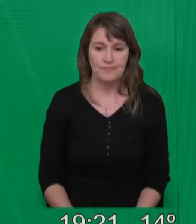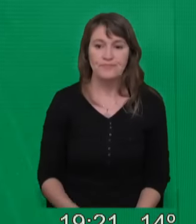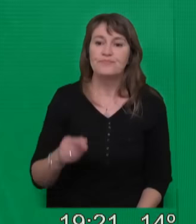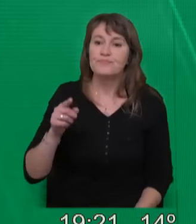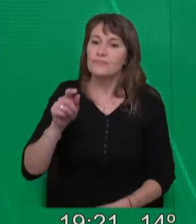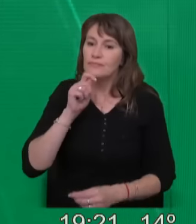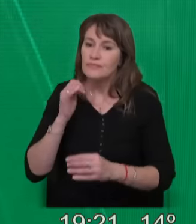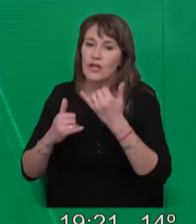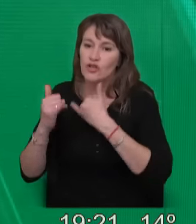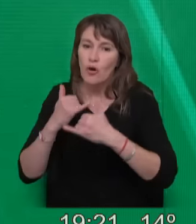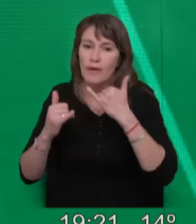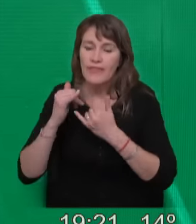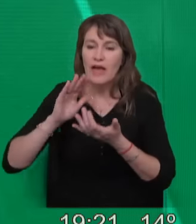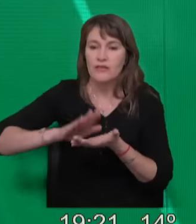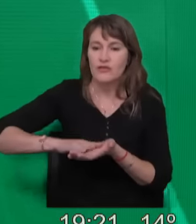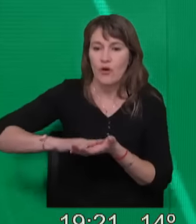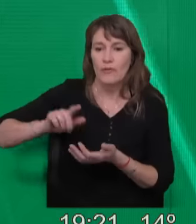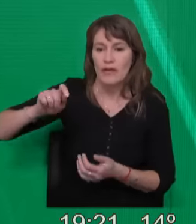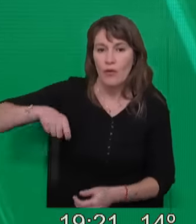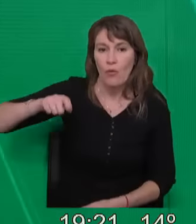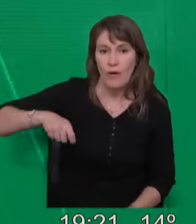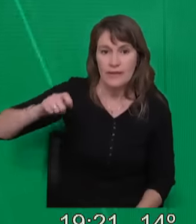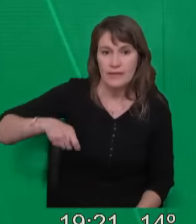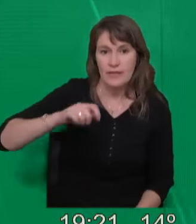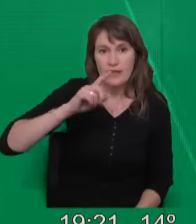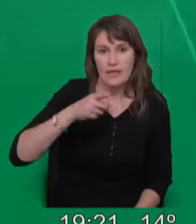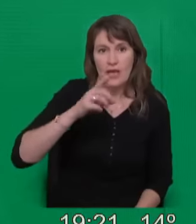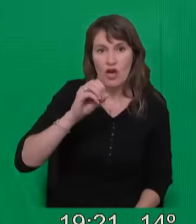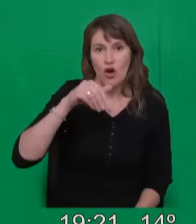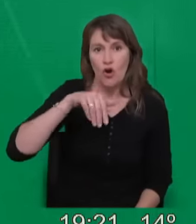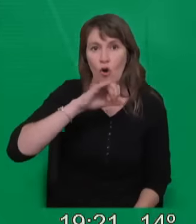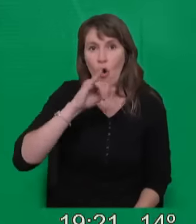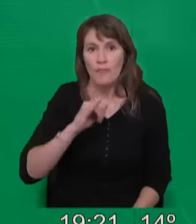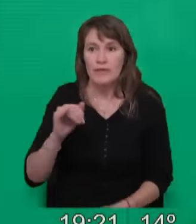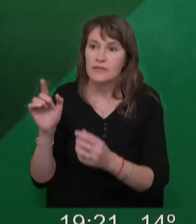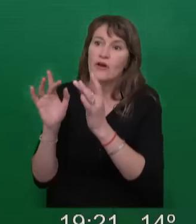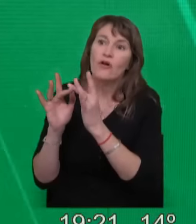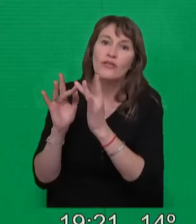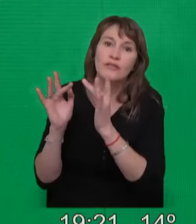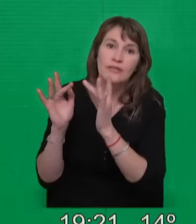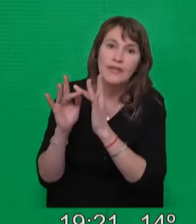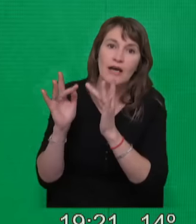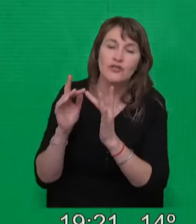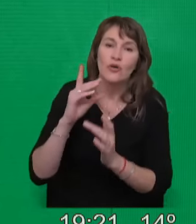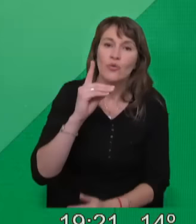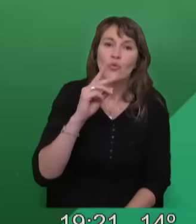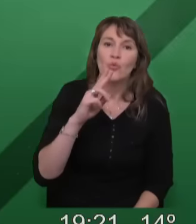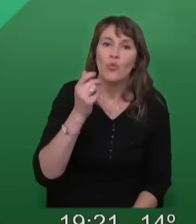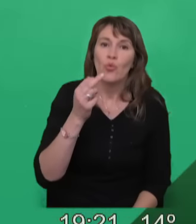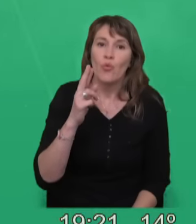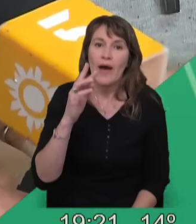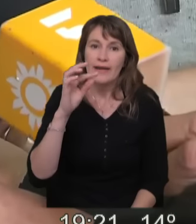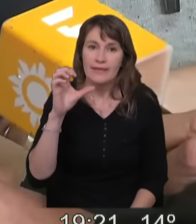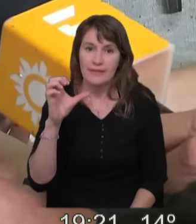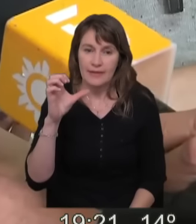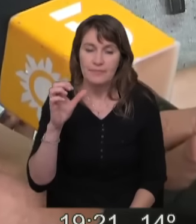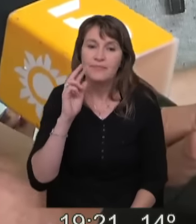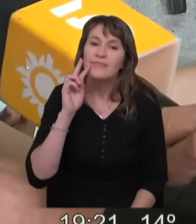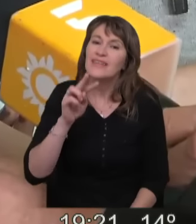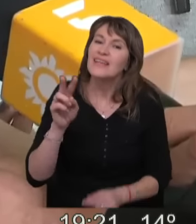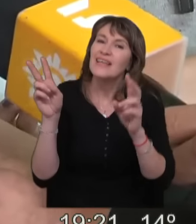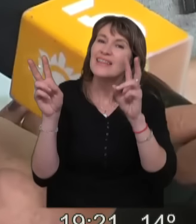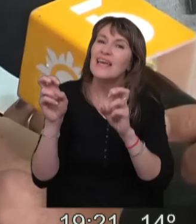Novedades en el juzgado de Juan Carlos Gómez. Vamos al contacto con Martín Duarte. Adelante, Martín, contanos. En especial algunas que refieren a